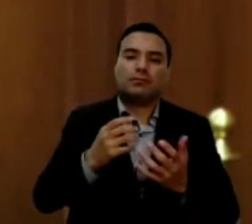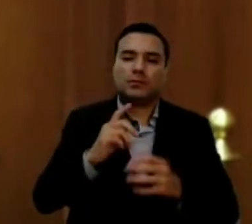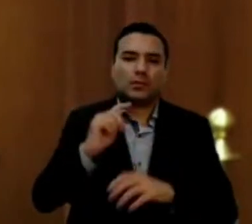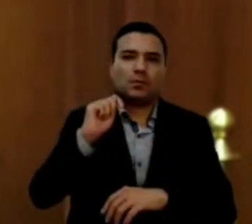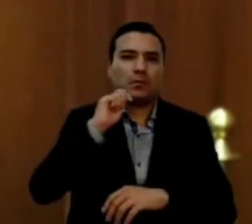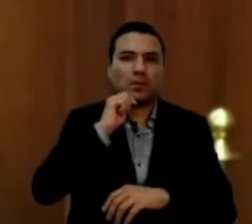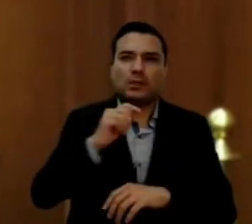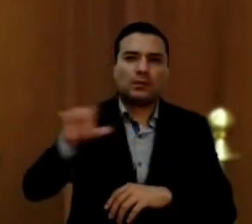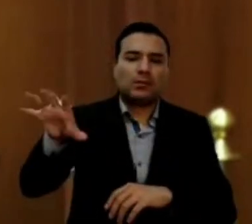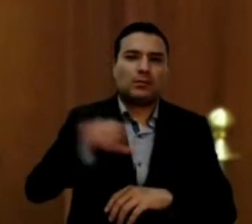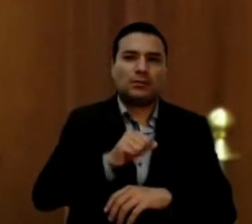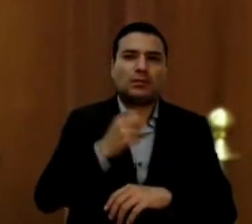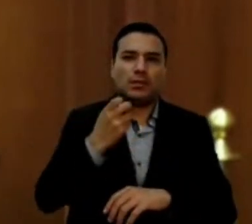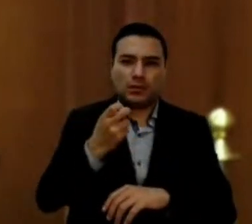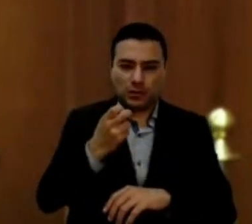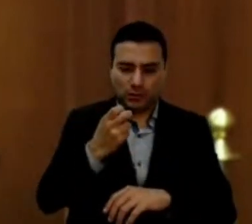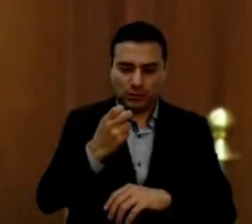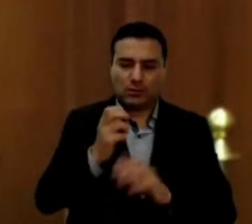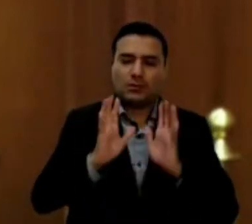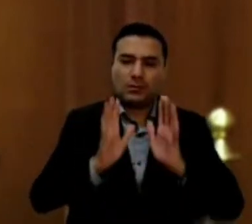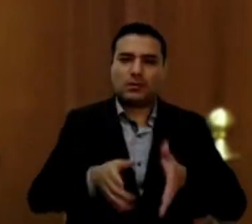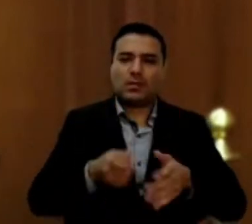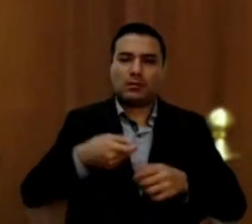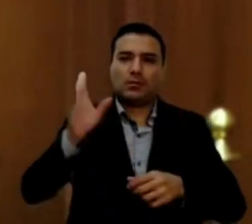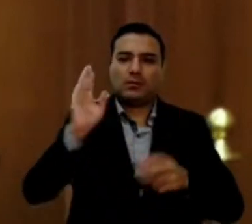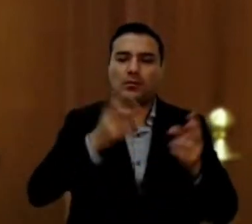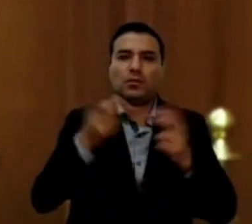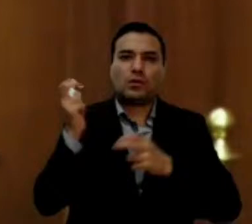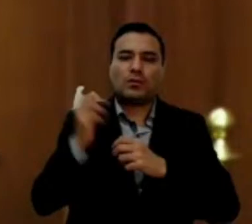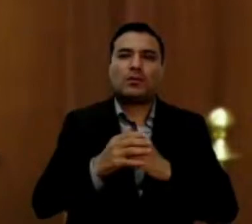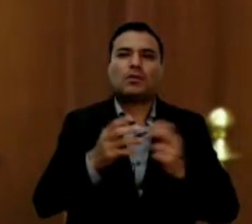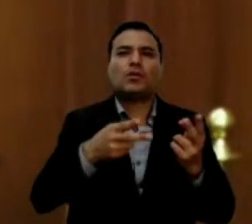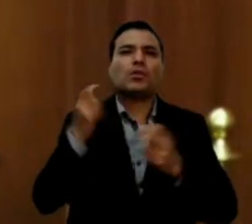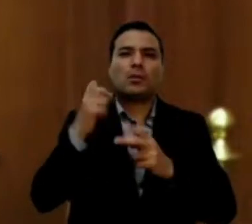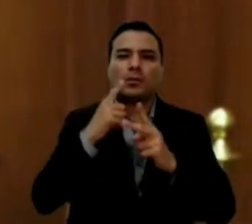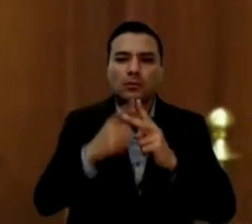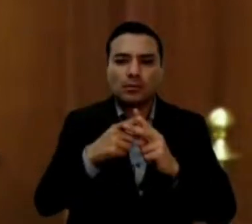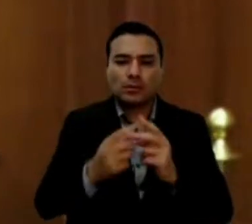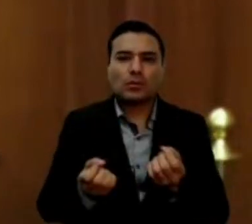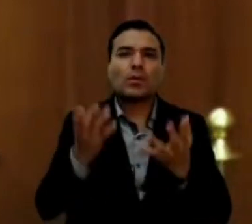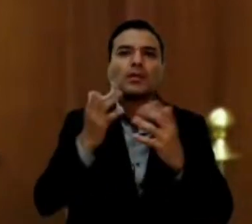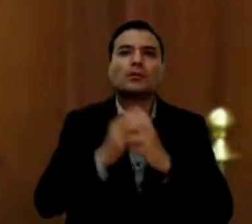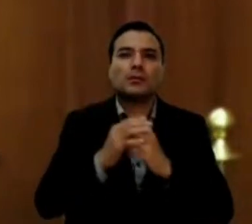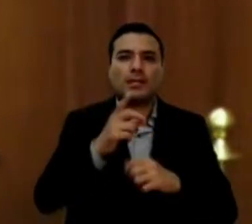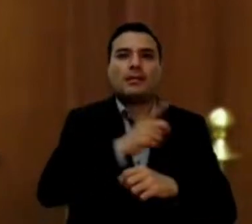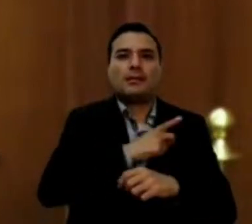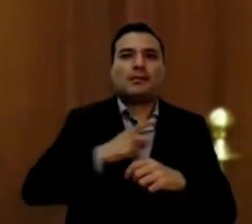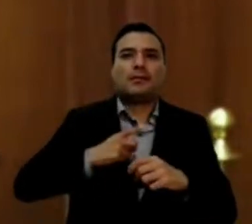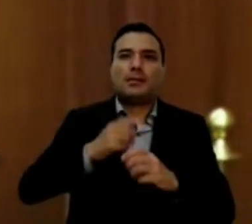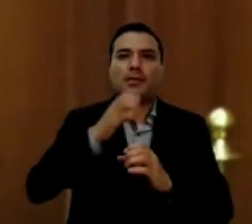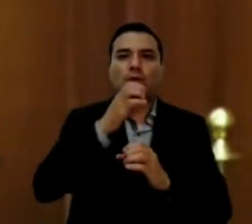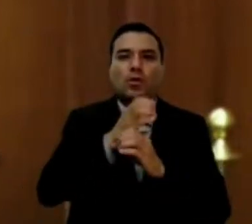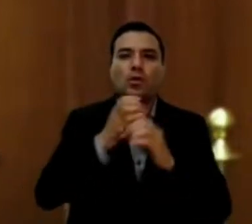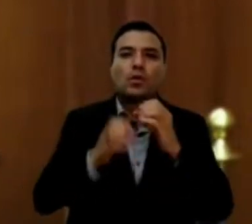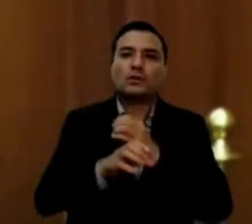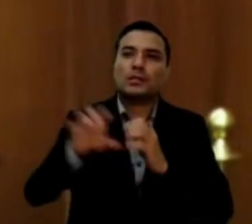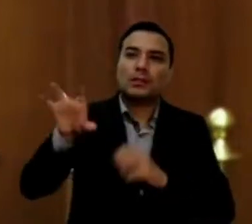estimar la cuantía del robo, se atenderá únicamente el valor intrínseco del objeto de lo